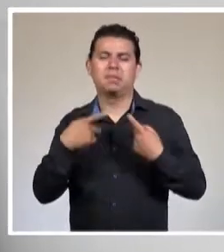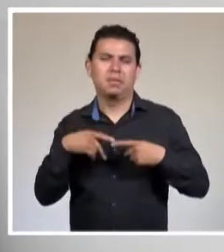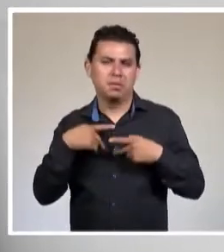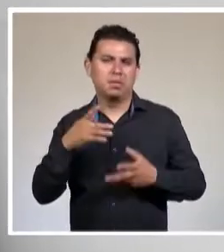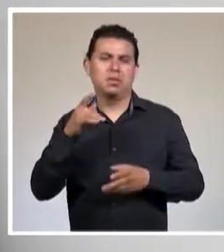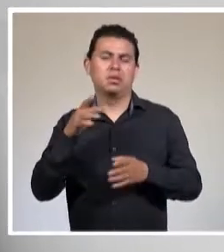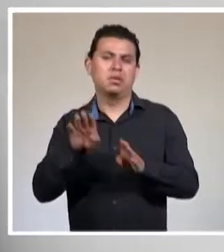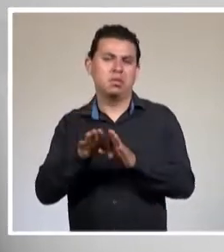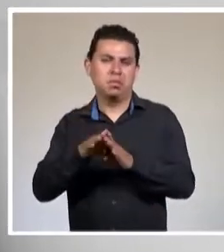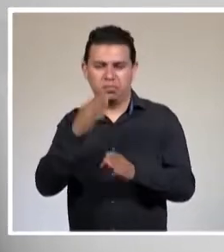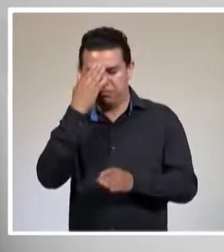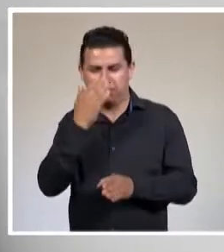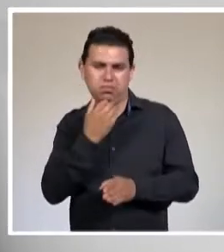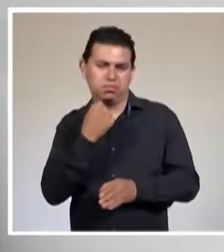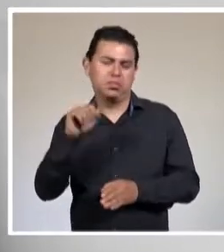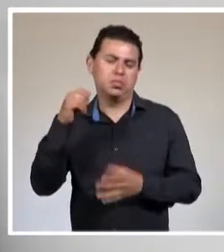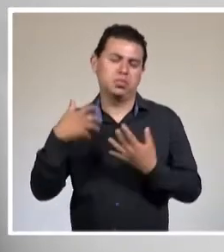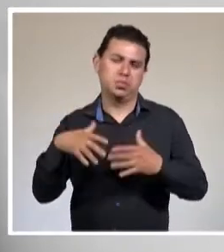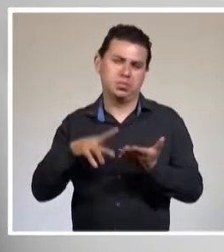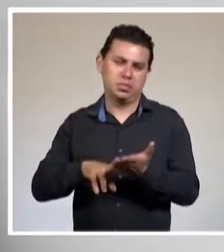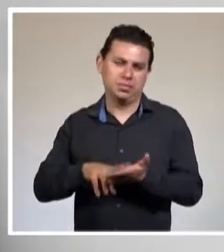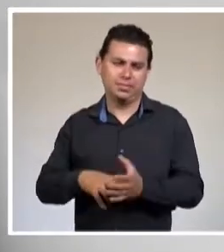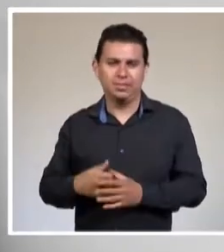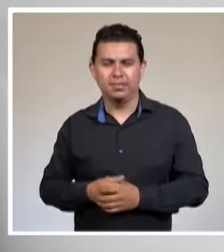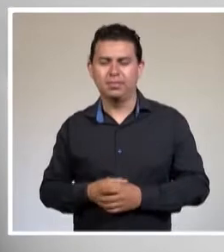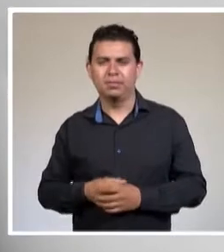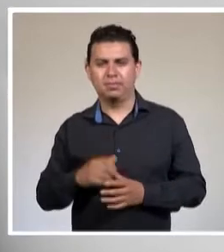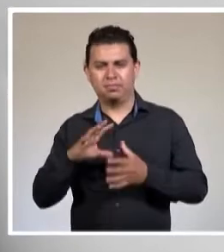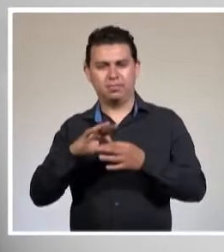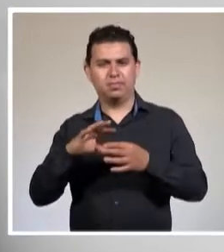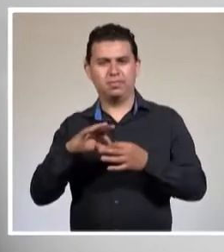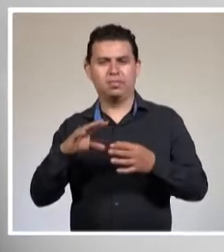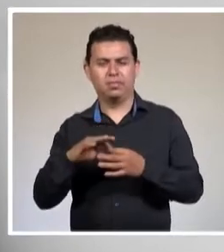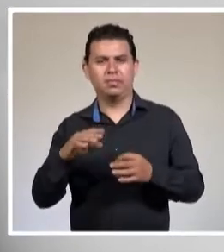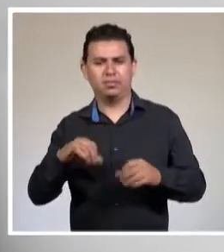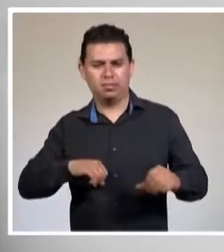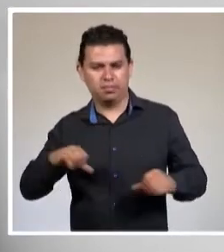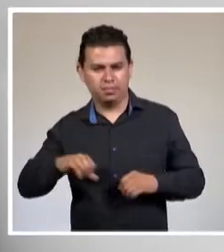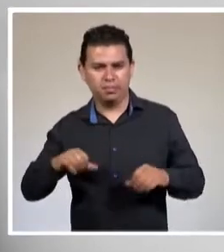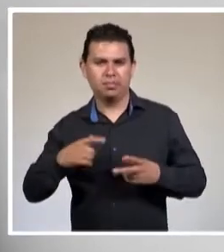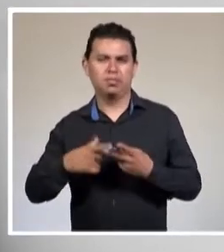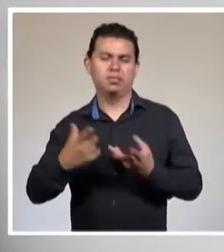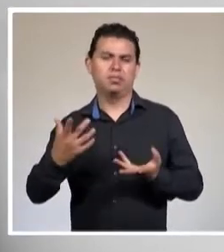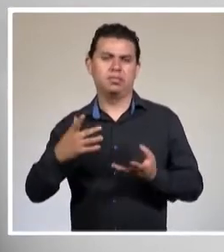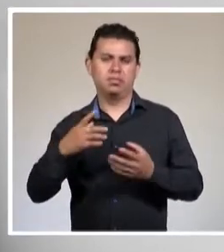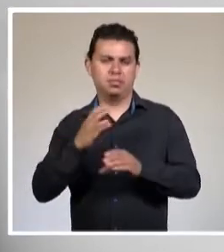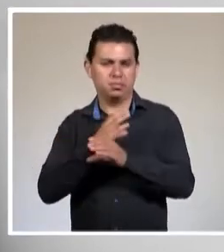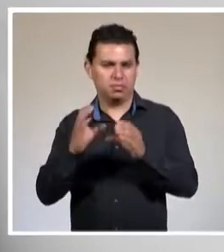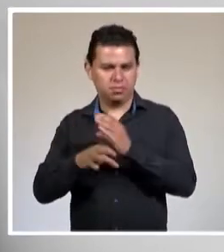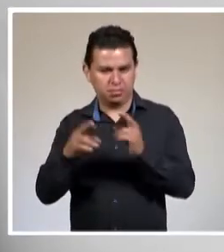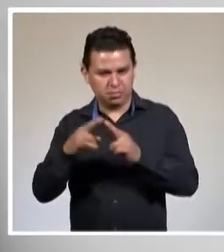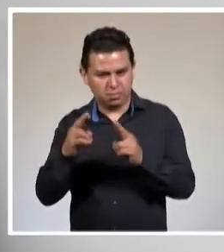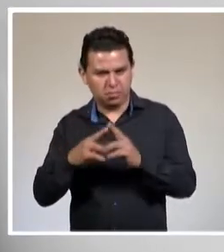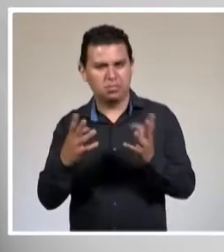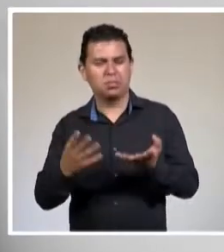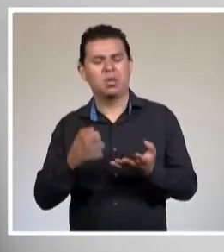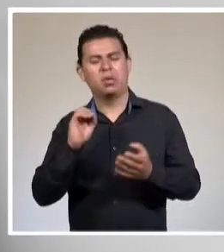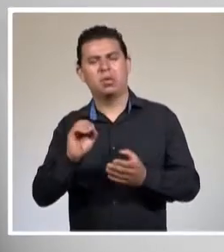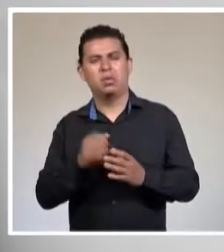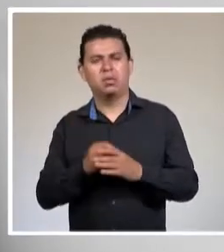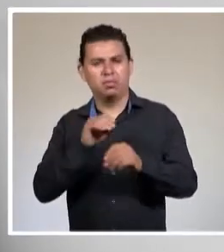que datan del siglo pasado dan cuenta de las festividades como de las actividades religiosas o bien